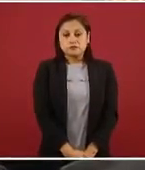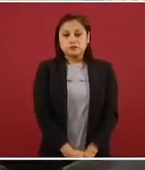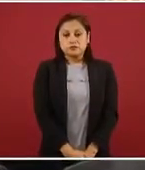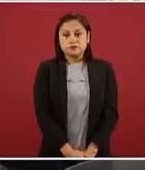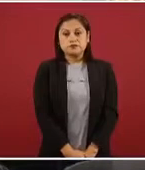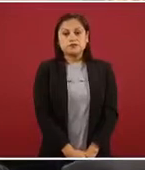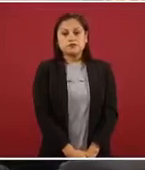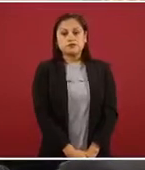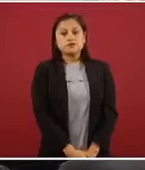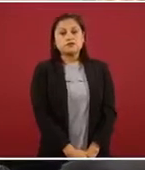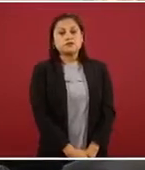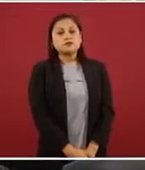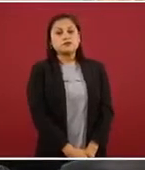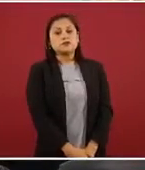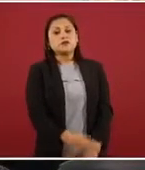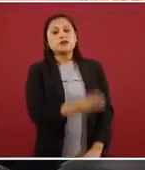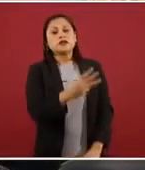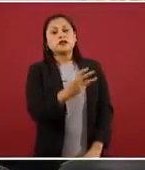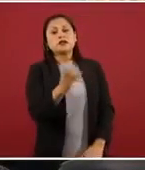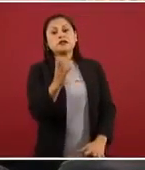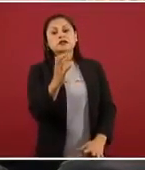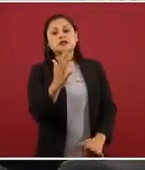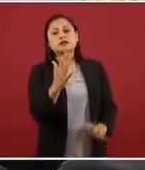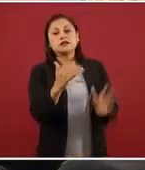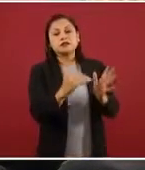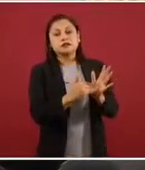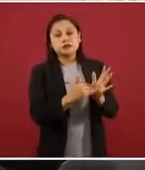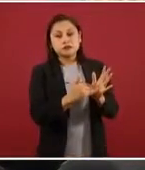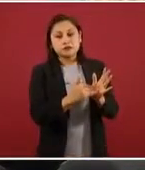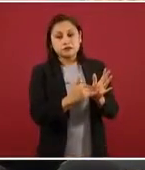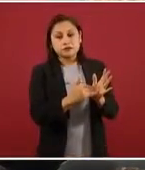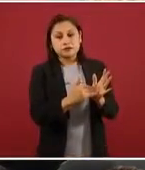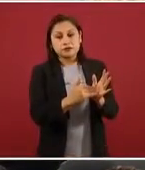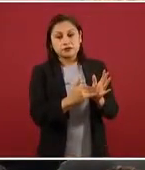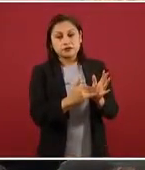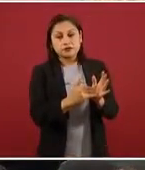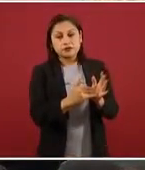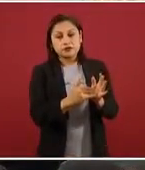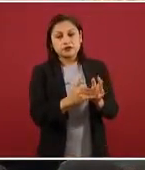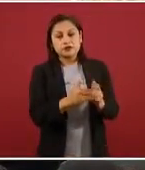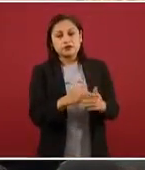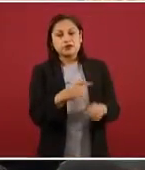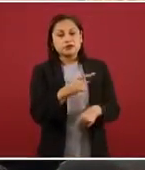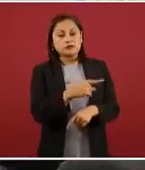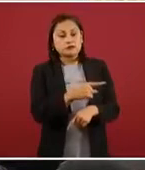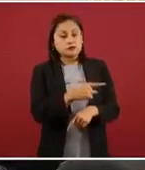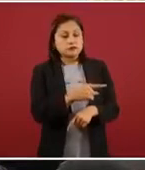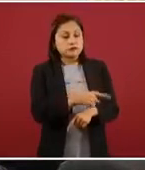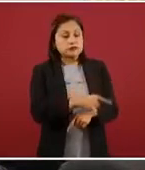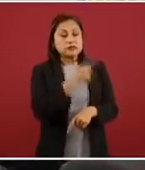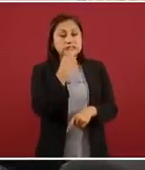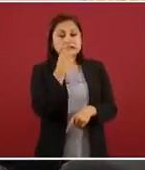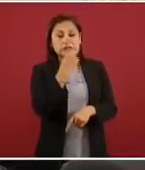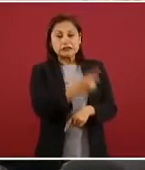Y 500,000 personas viven en localidades muy dispersas. No hay infraestructura bancaria.